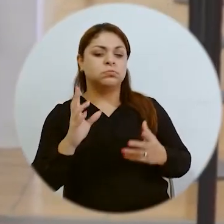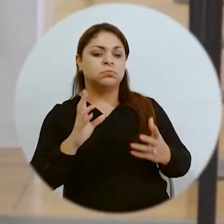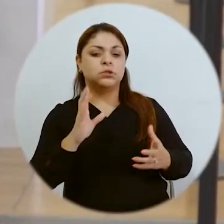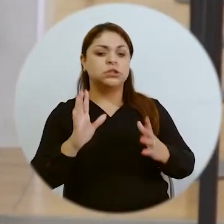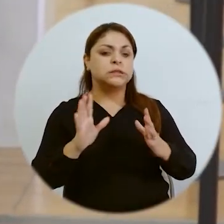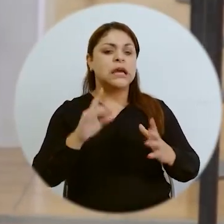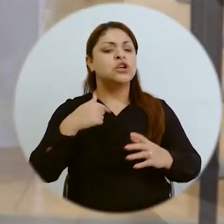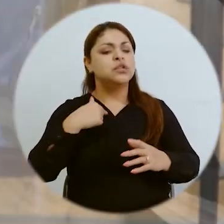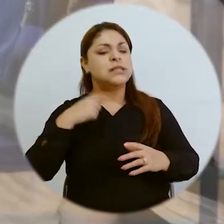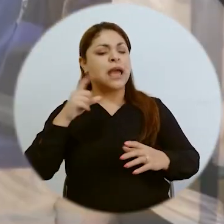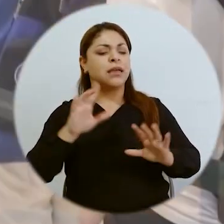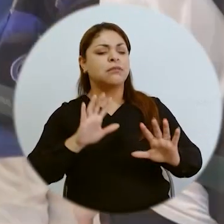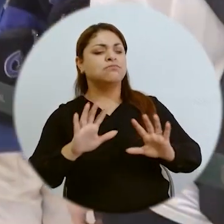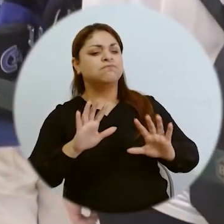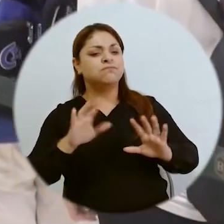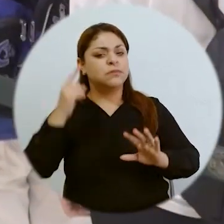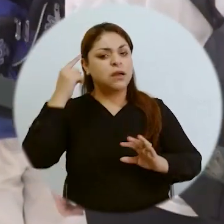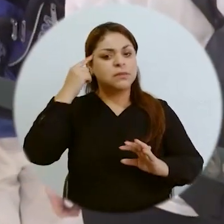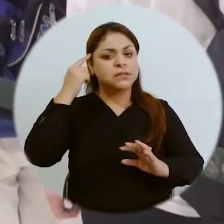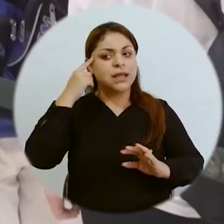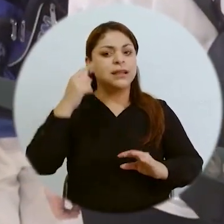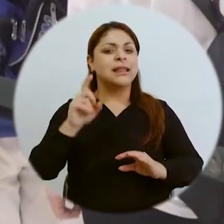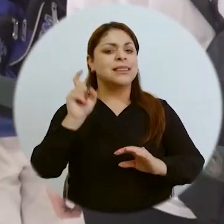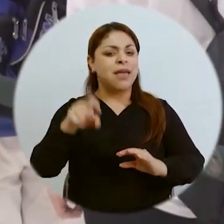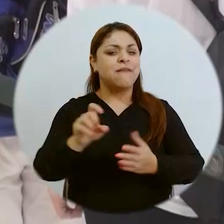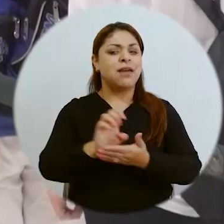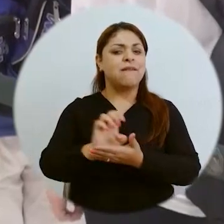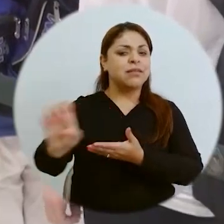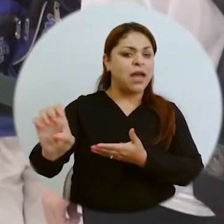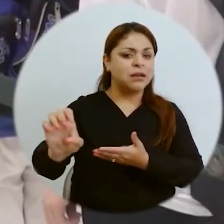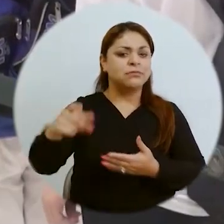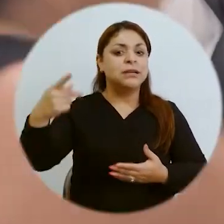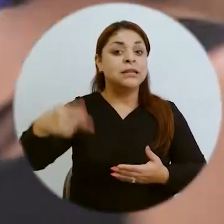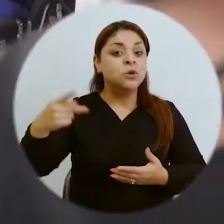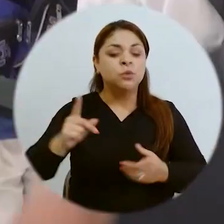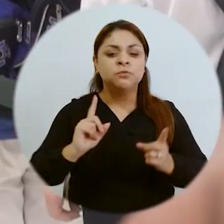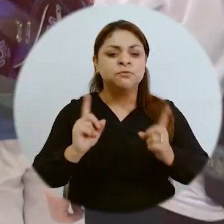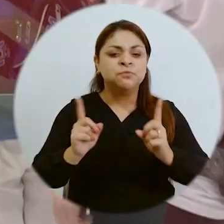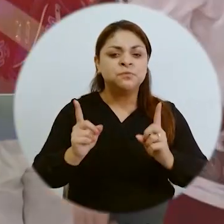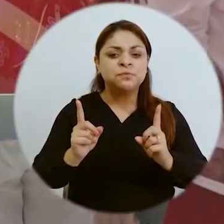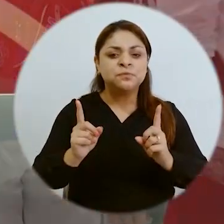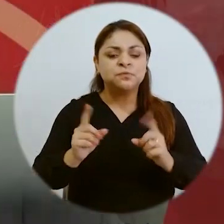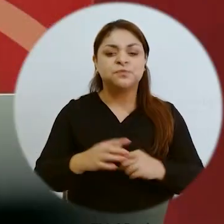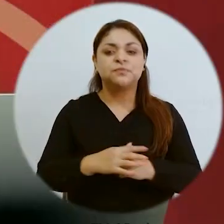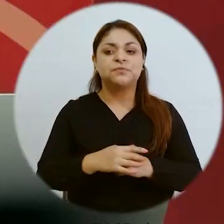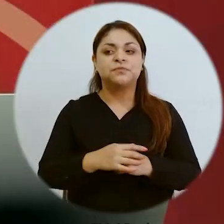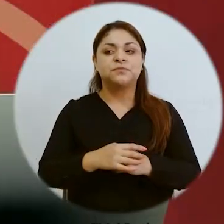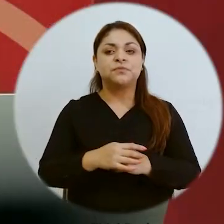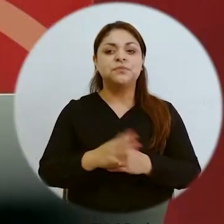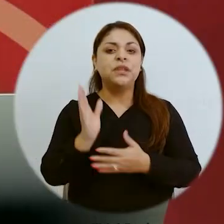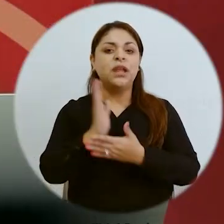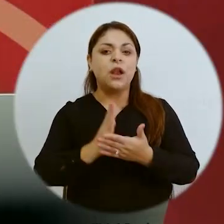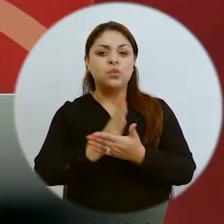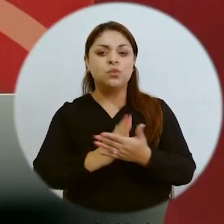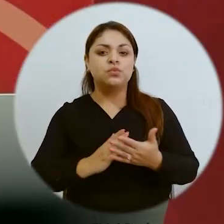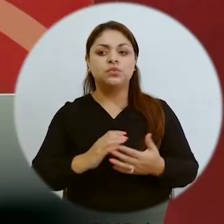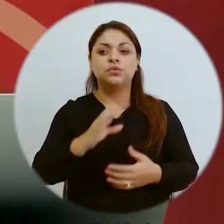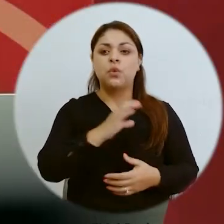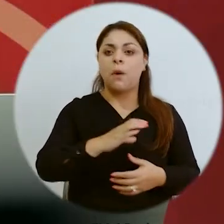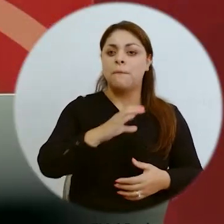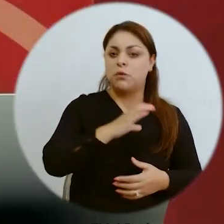mío, pero si en lugar de tener casa lo que tengo es recursos, un patrimonio líquido,